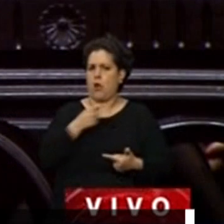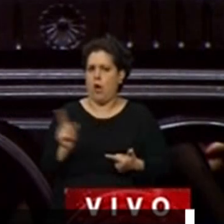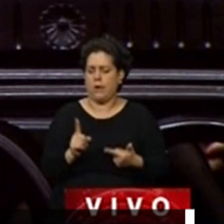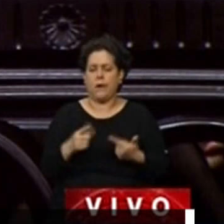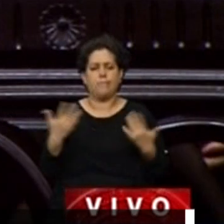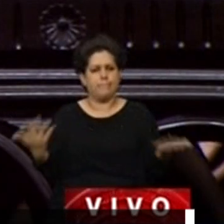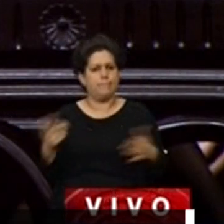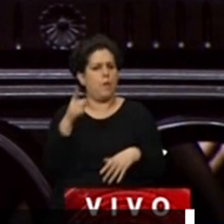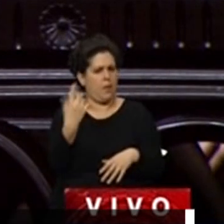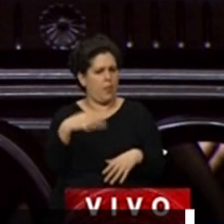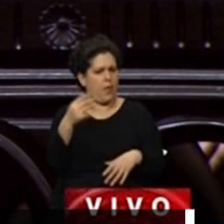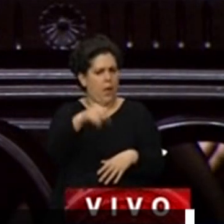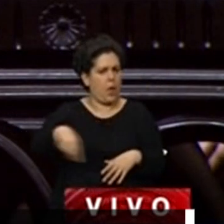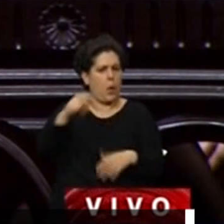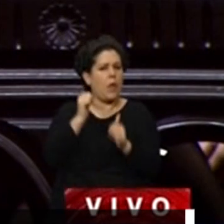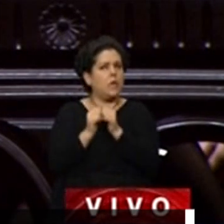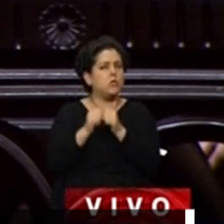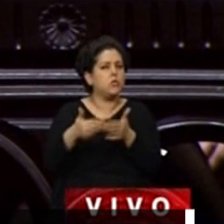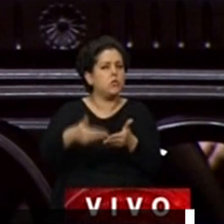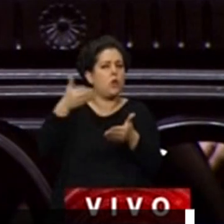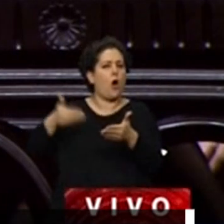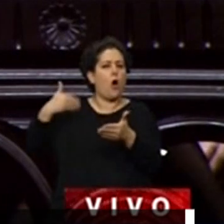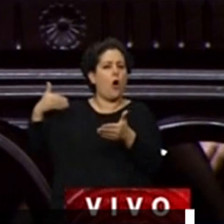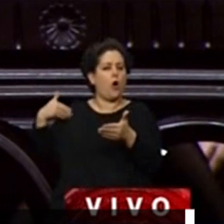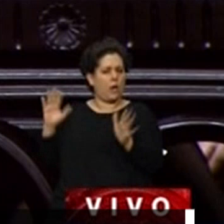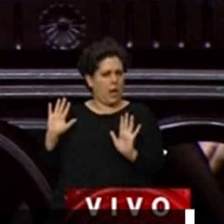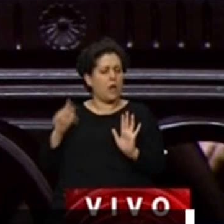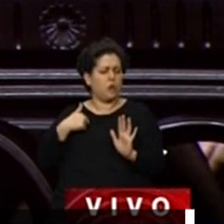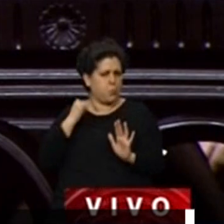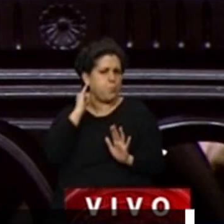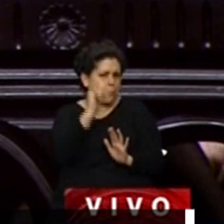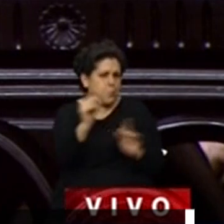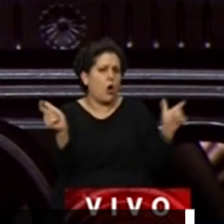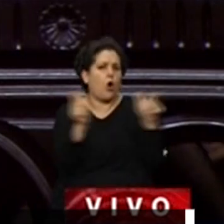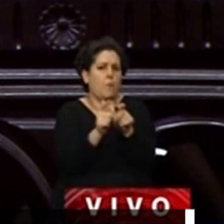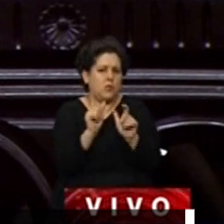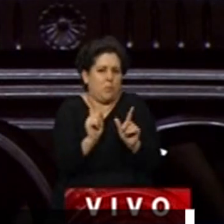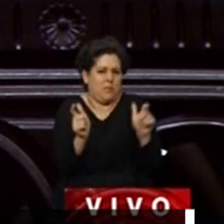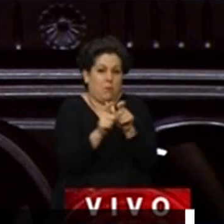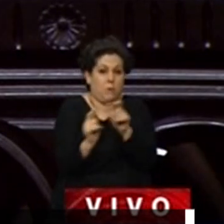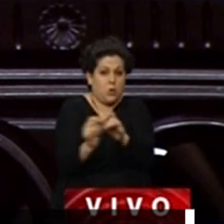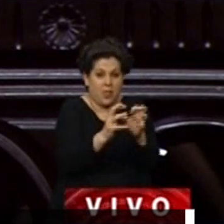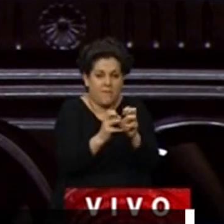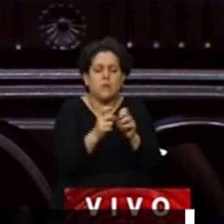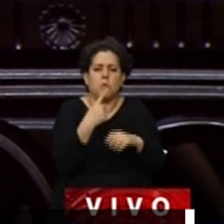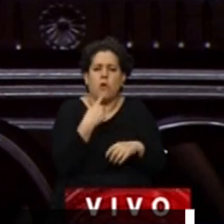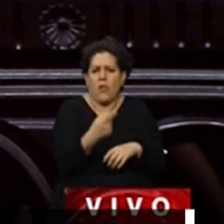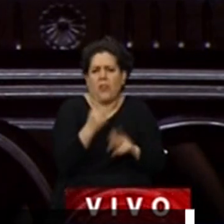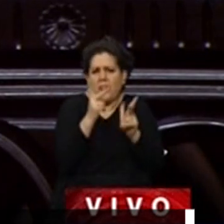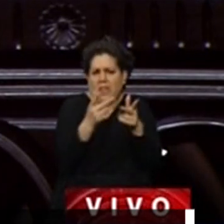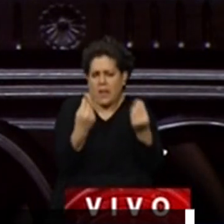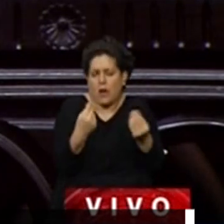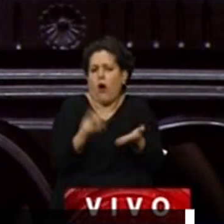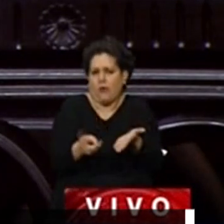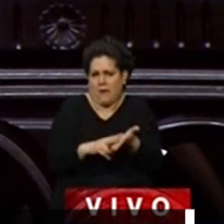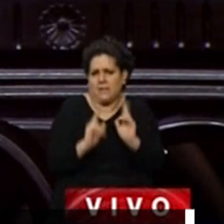convertirse en ley tendrá que pasar por el senado y tenerla la correspondiente pase de nuevo el poder ejecutivo para que sea